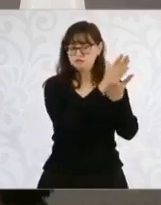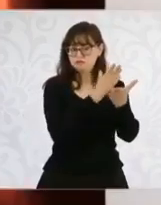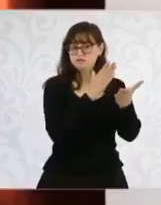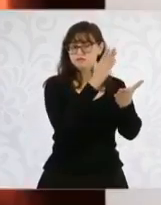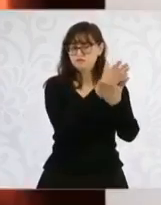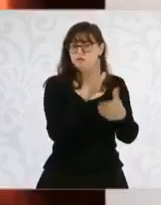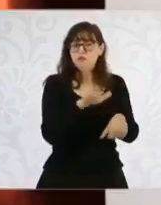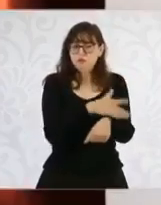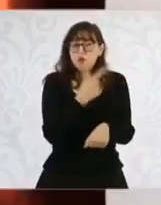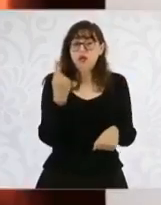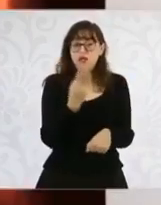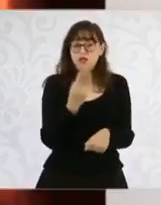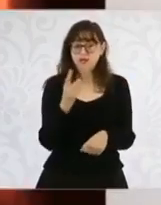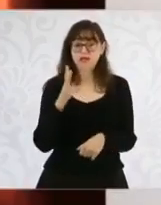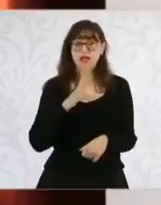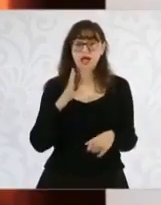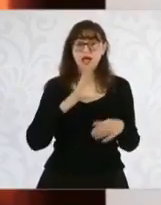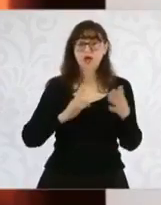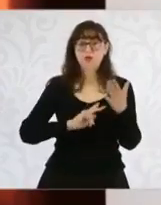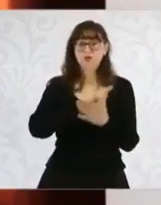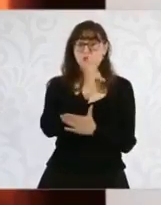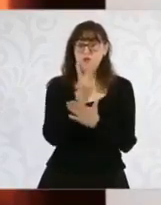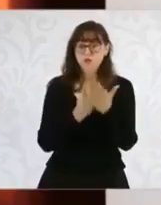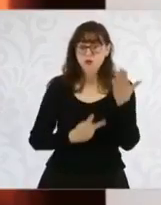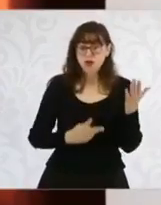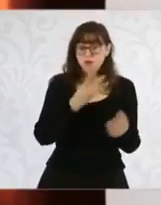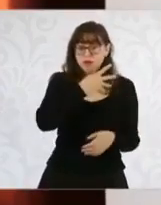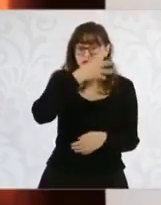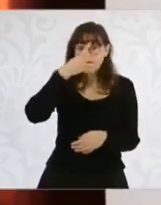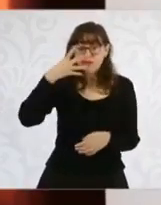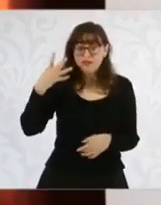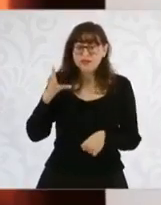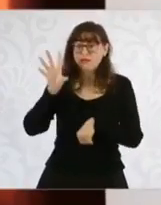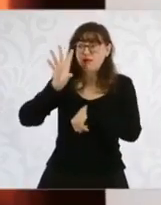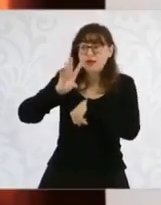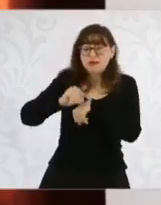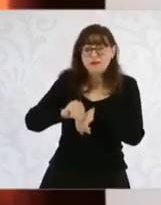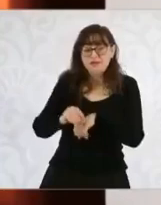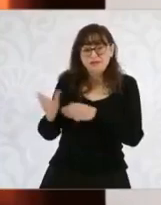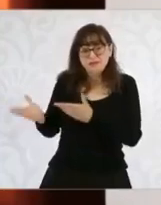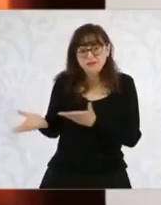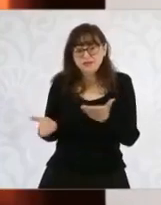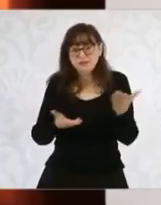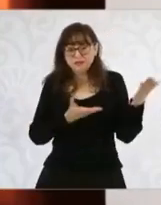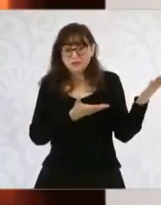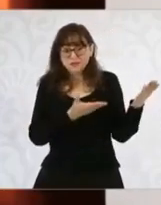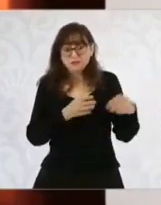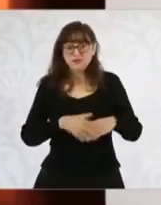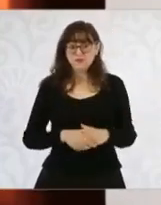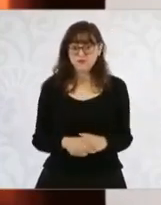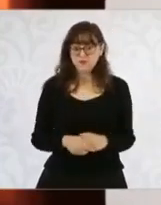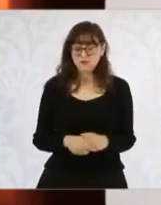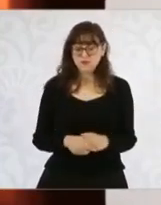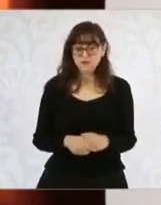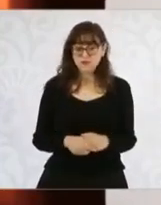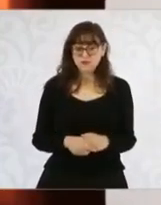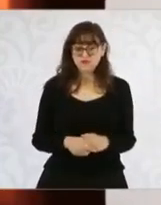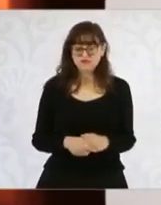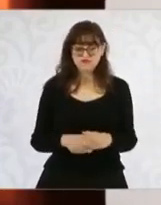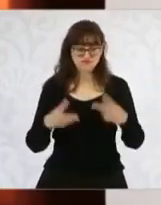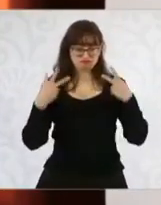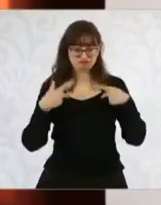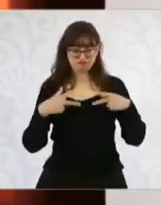Estados Unidos denominado cvp One por estas razones ya no llegan caravanas de personas